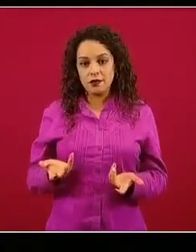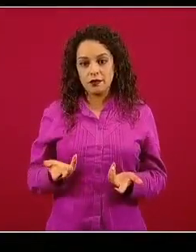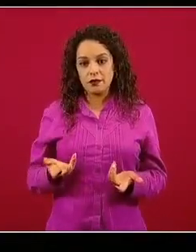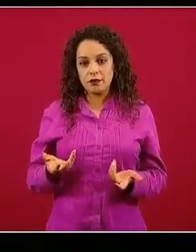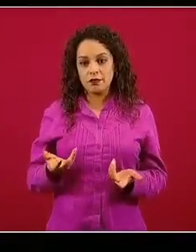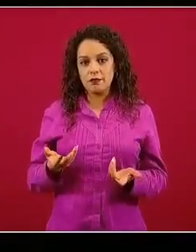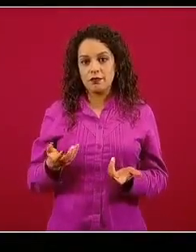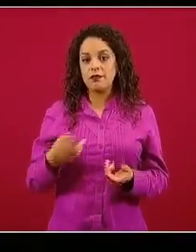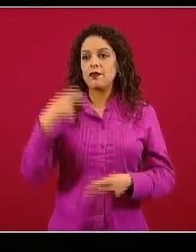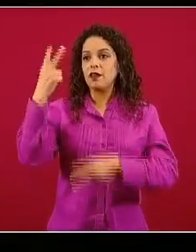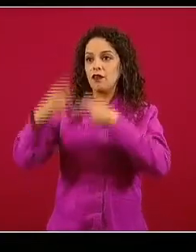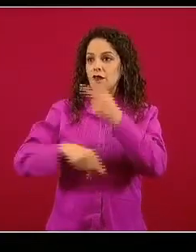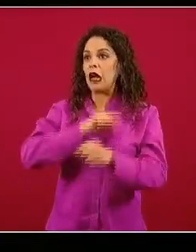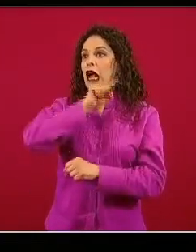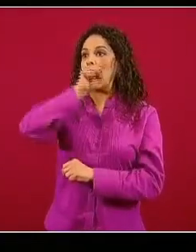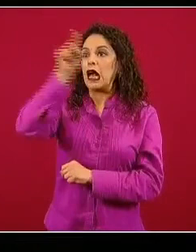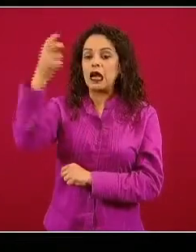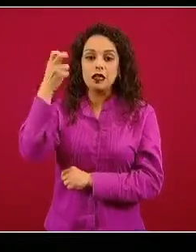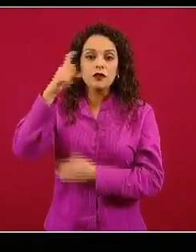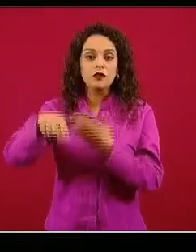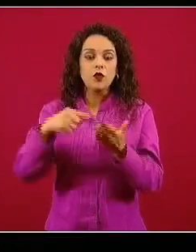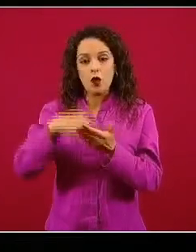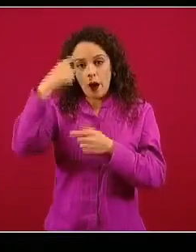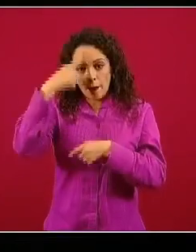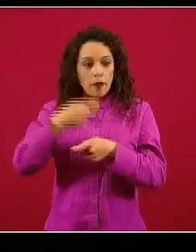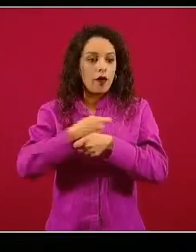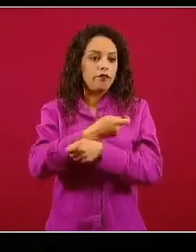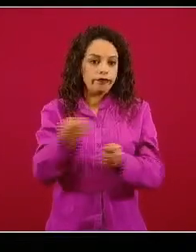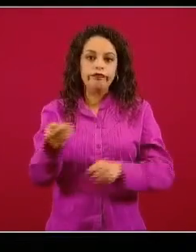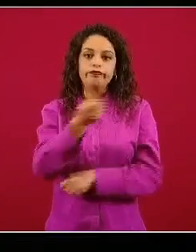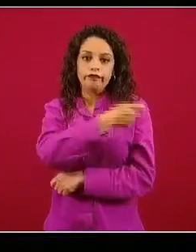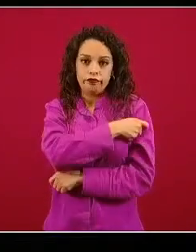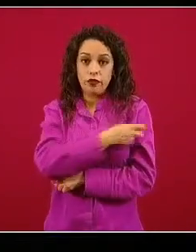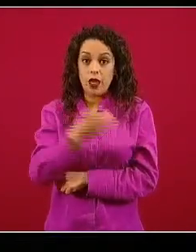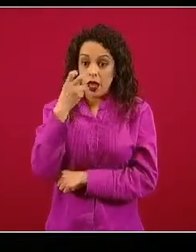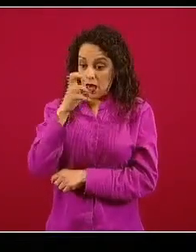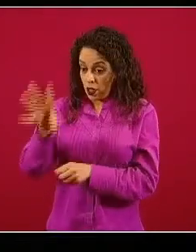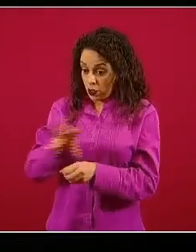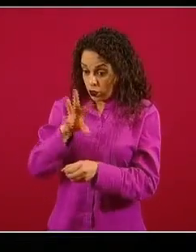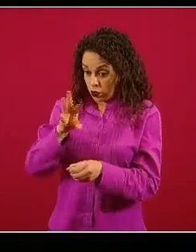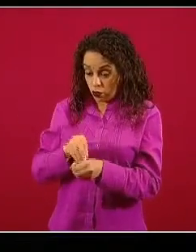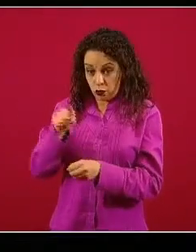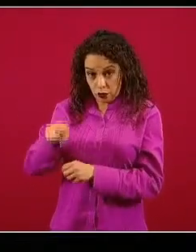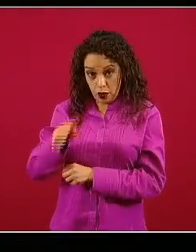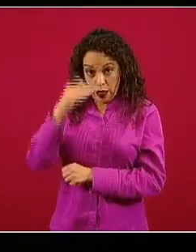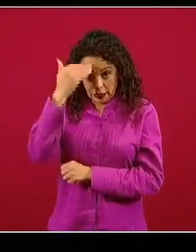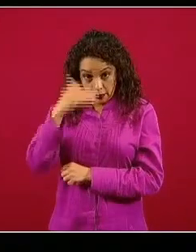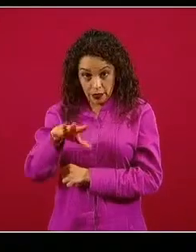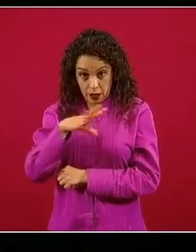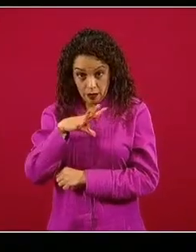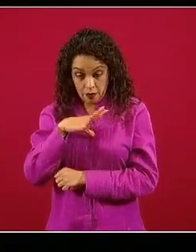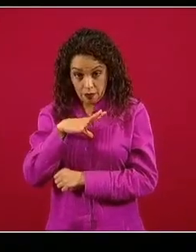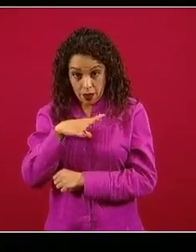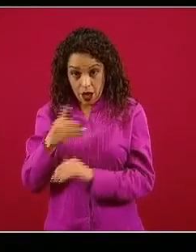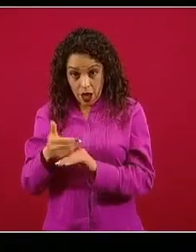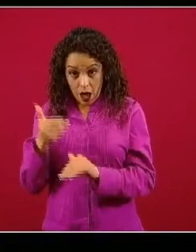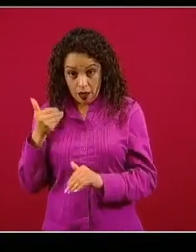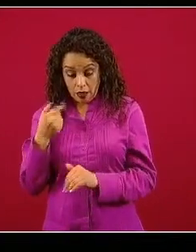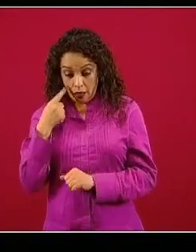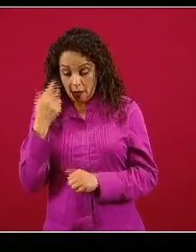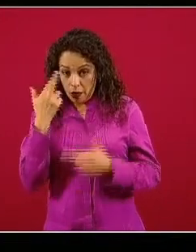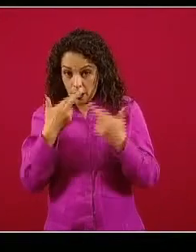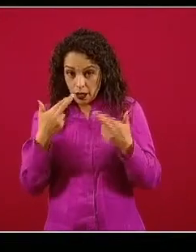vacunación. Entonces, si todos estos elementos se van a llevar en cuenta, ya que también con la pandemia